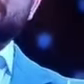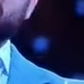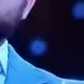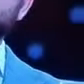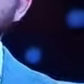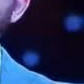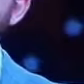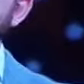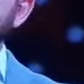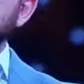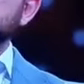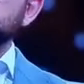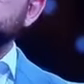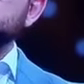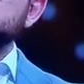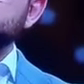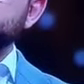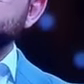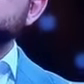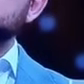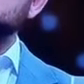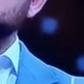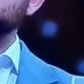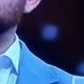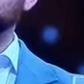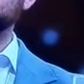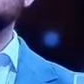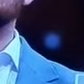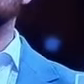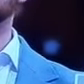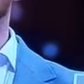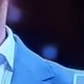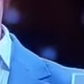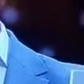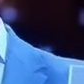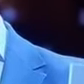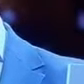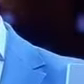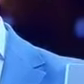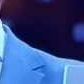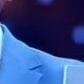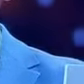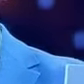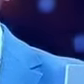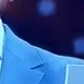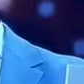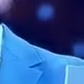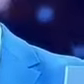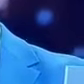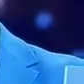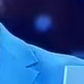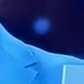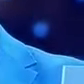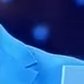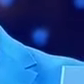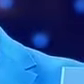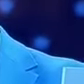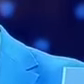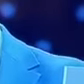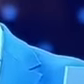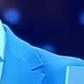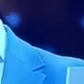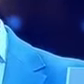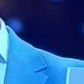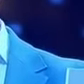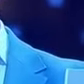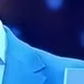de la tremenda vulneración a los derechos humanos que se estaba realizando, pero estábamos viendo solo un lado de la moneda. Y hemos escuchado también la necesidad y